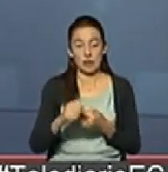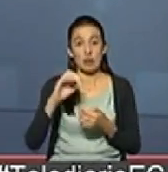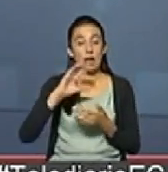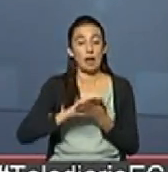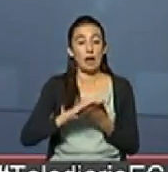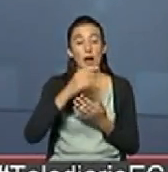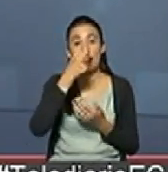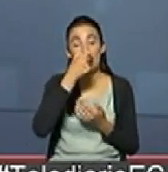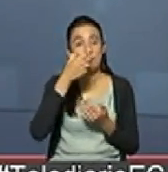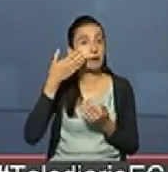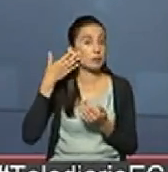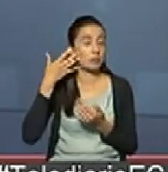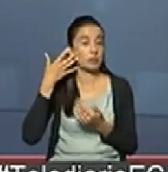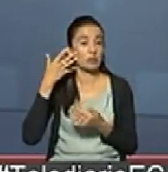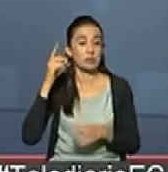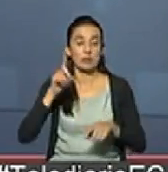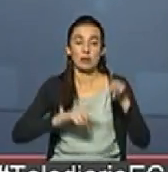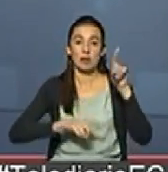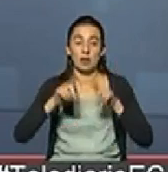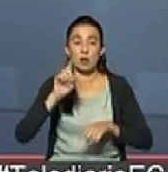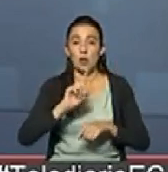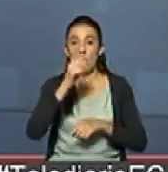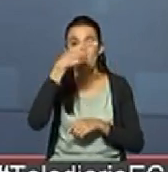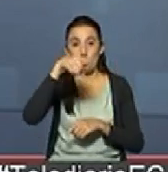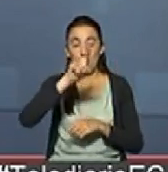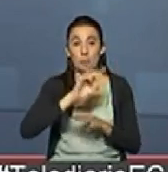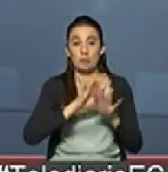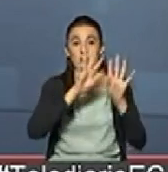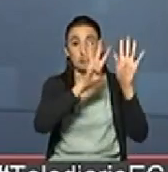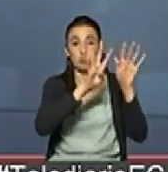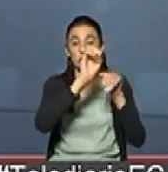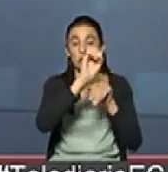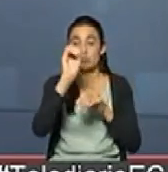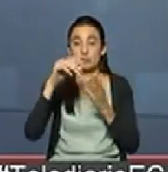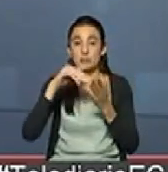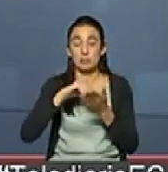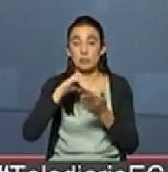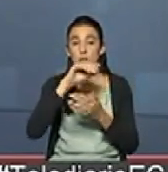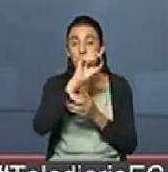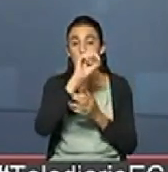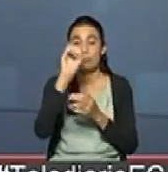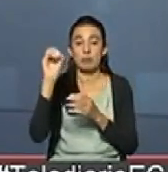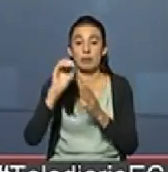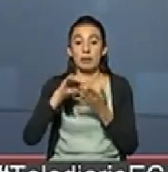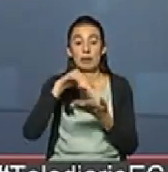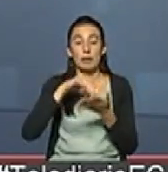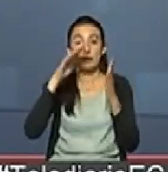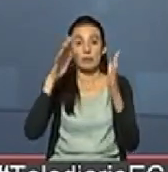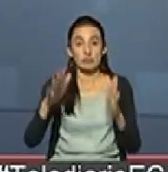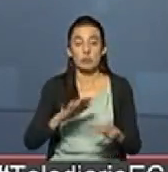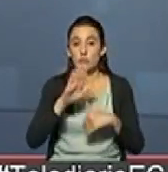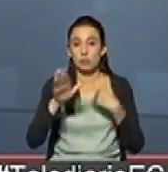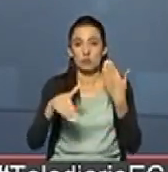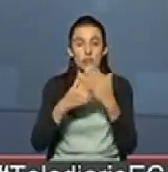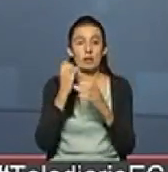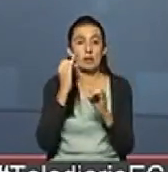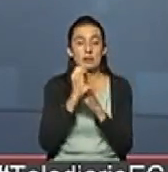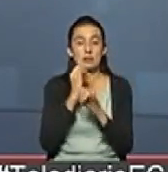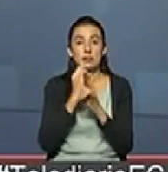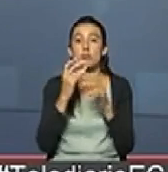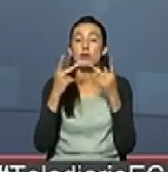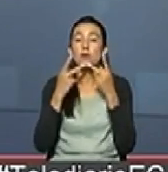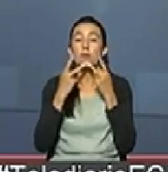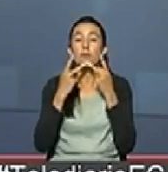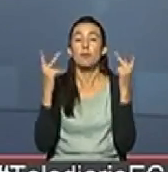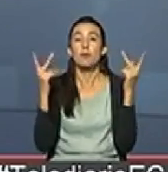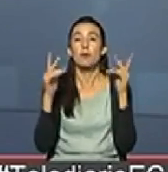la Amazonía. Son algo más de 1.900.000 estudiantes que ingresan en todas las instituciones públicas, privadas,